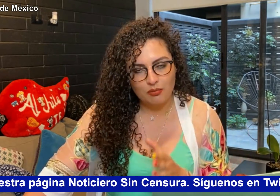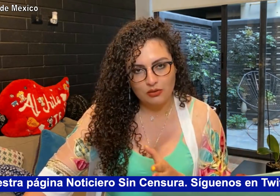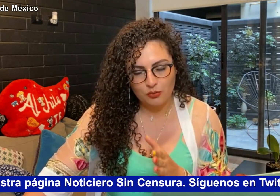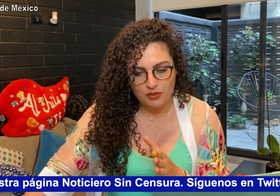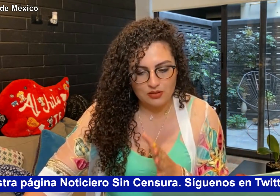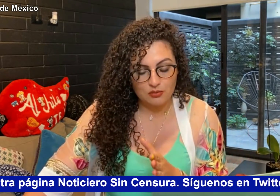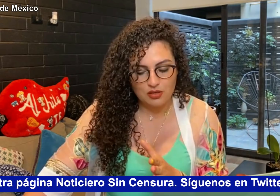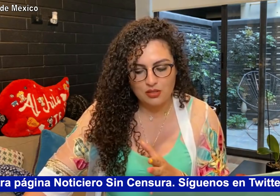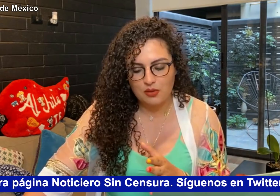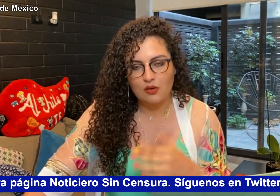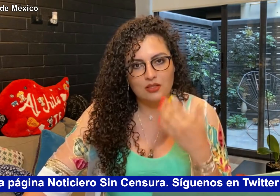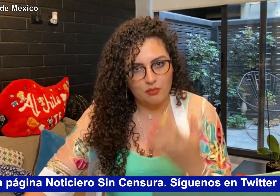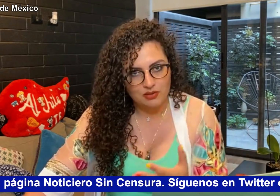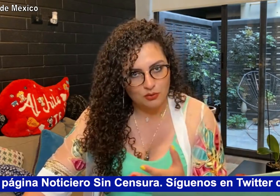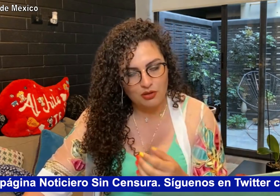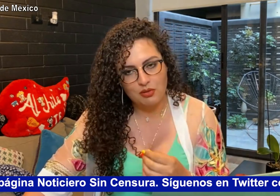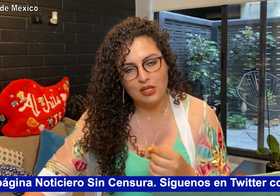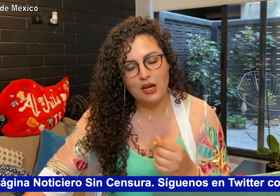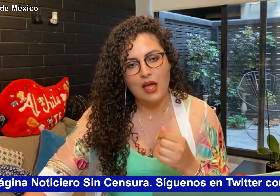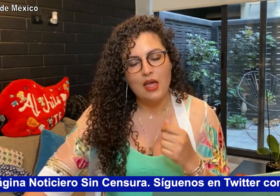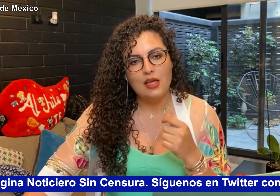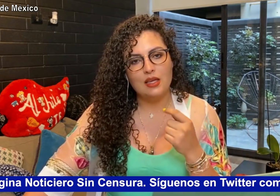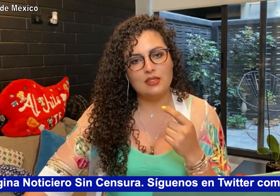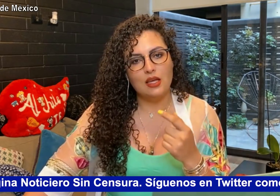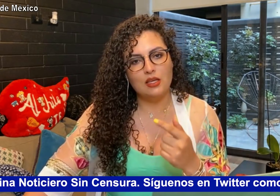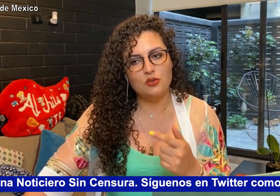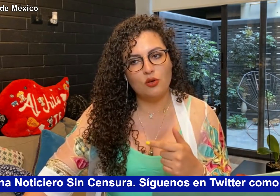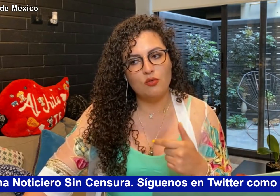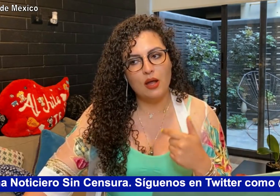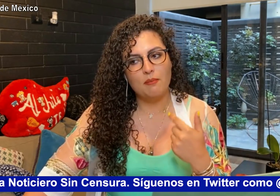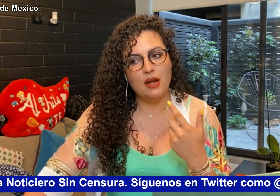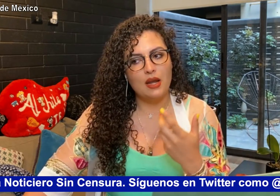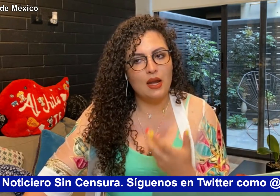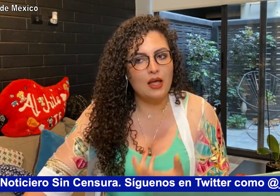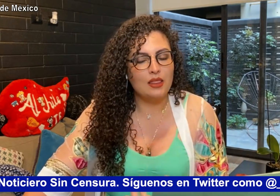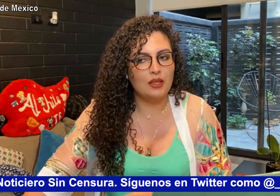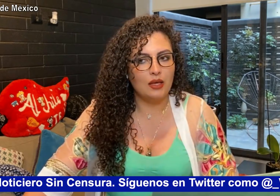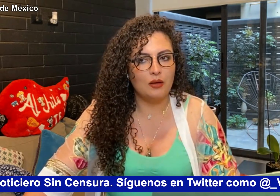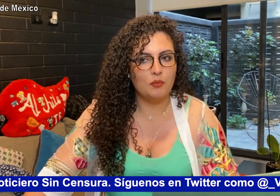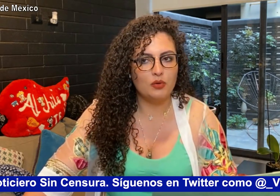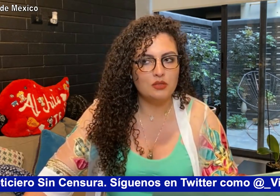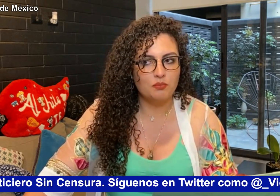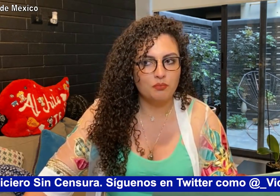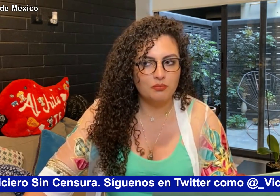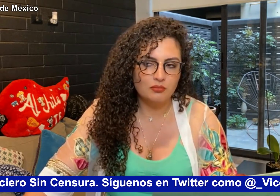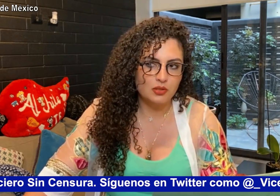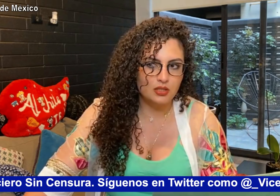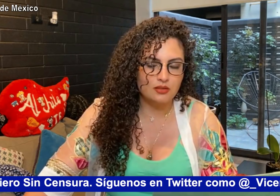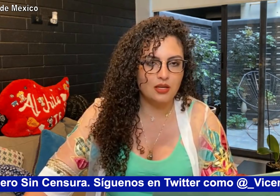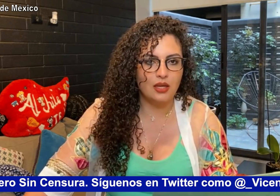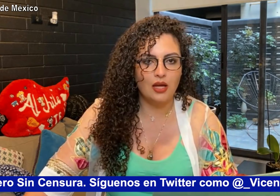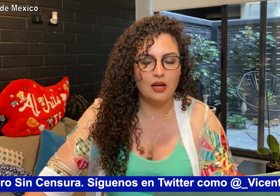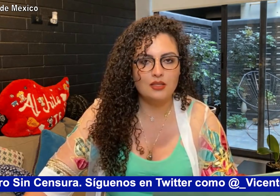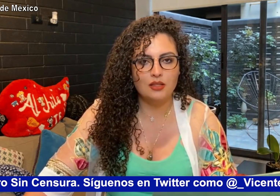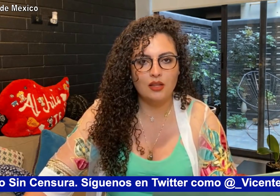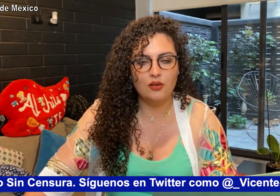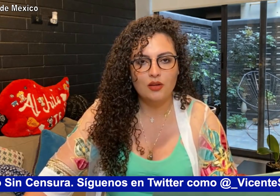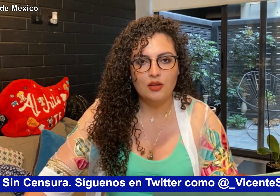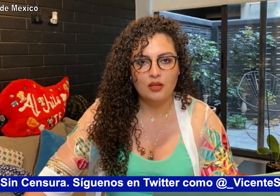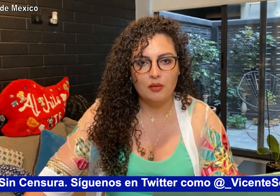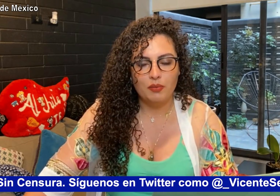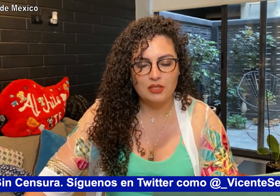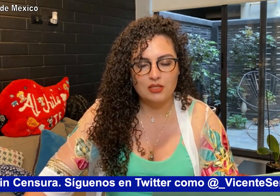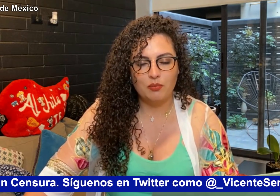este momento presentamos en este video que se presentó en la mañanera, que se hizo una manera de, pues sí, saquear al